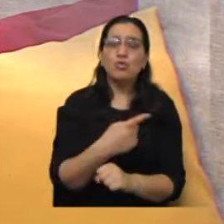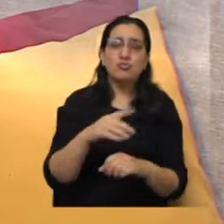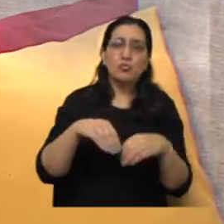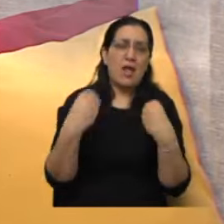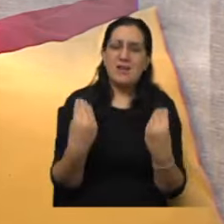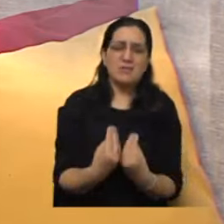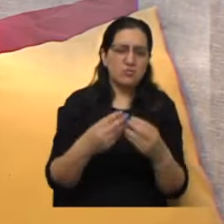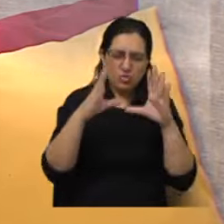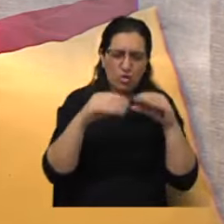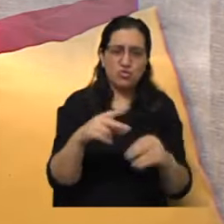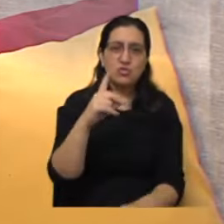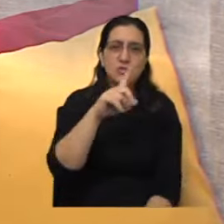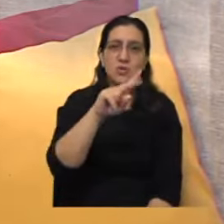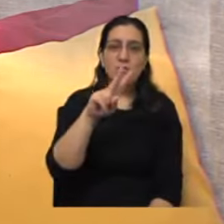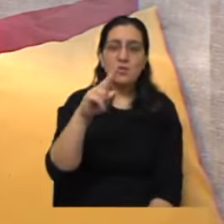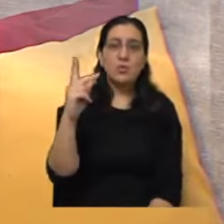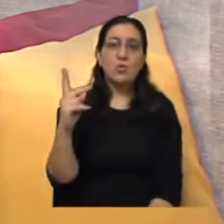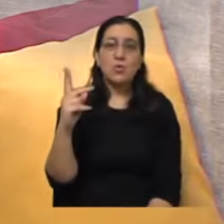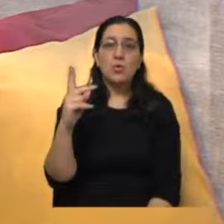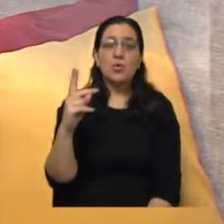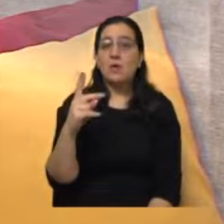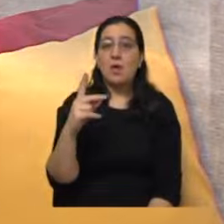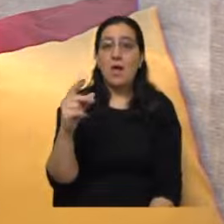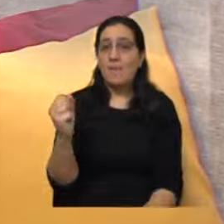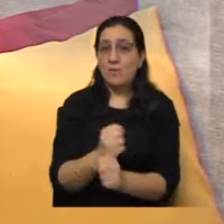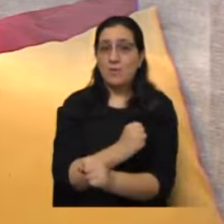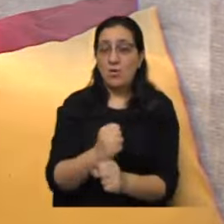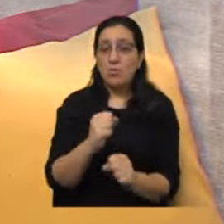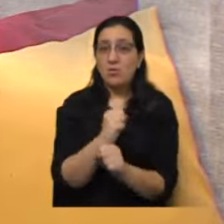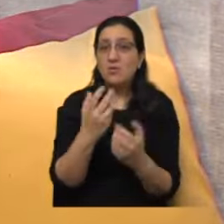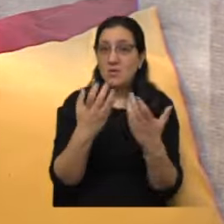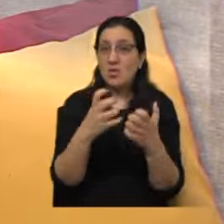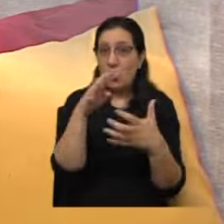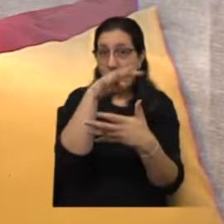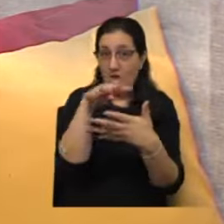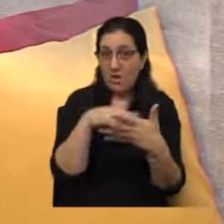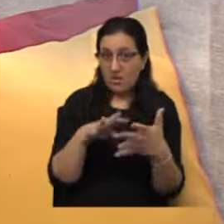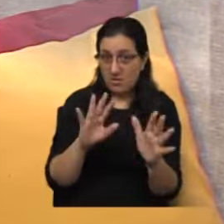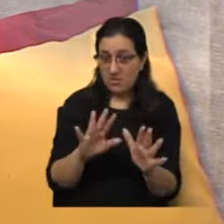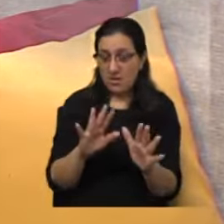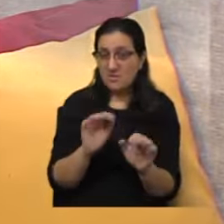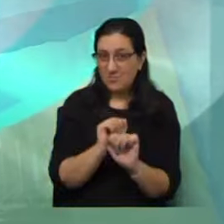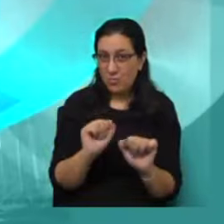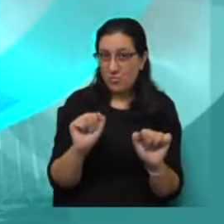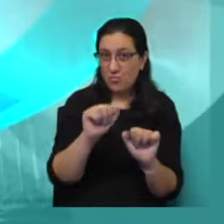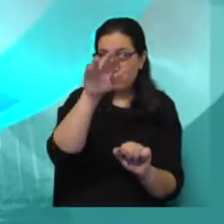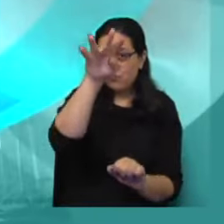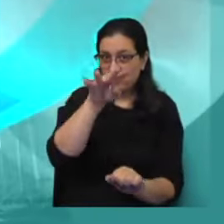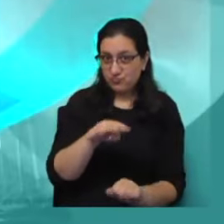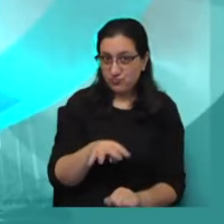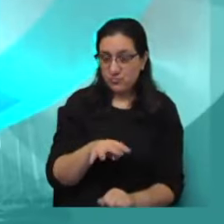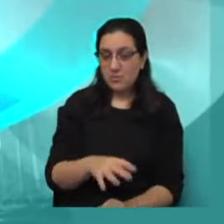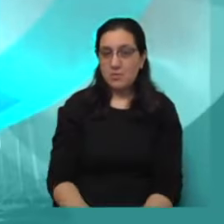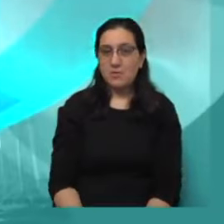121. Quisiera leerlo textual, no sé si lo tenemos ahí, perdón que me dé vuelta. Sí. A ver si lo podemos enfocar en pantalla mientras yo lo